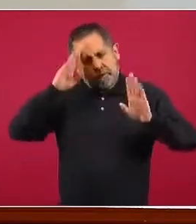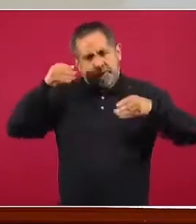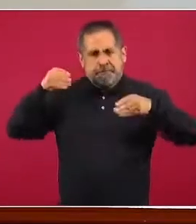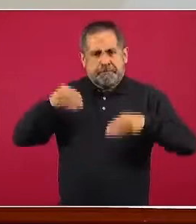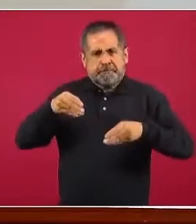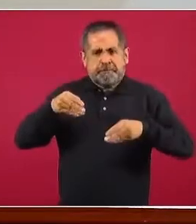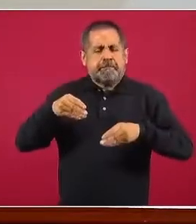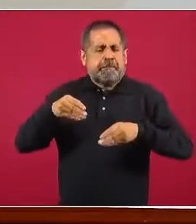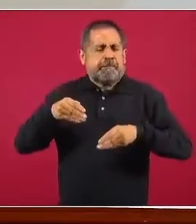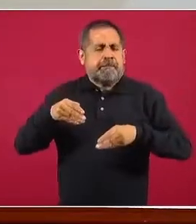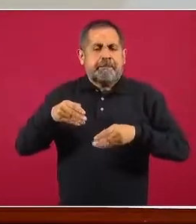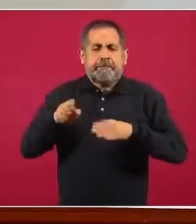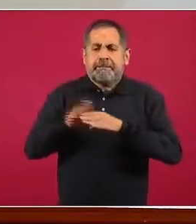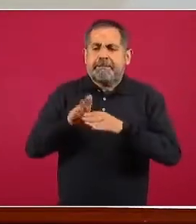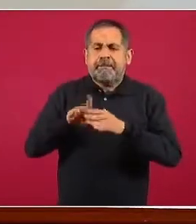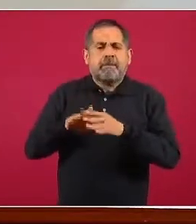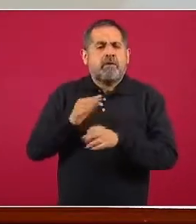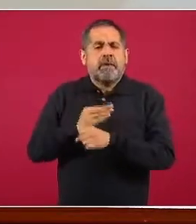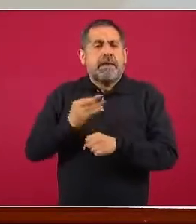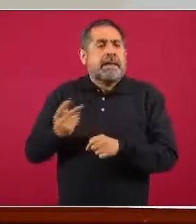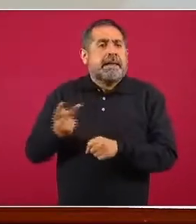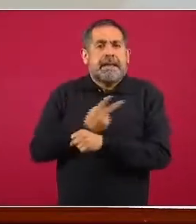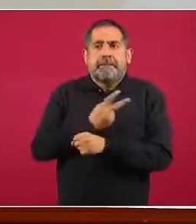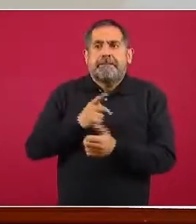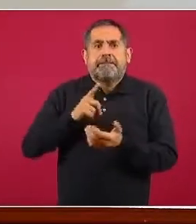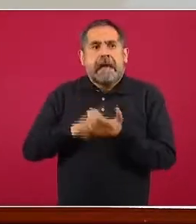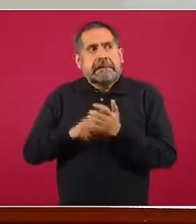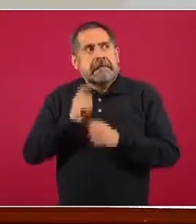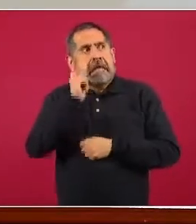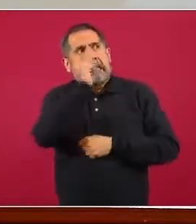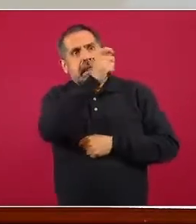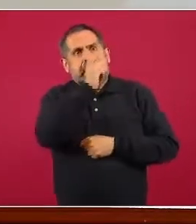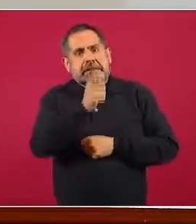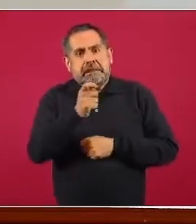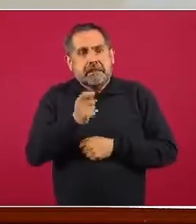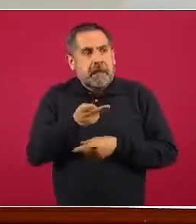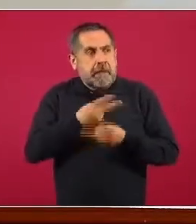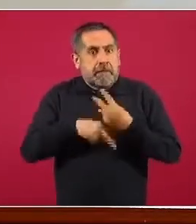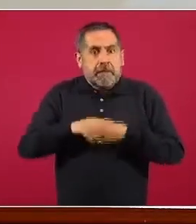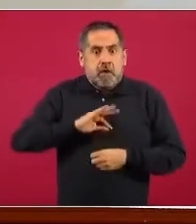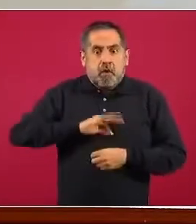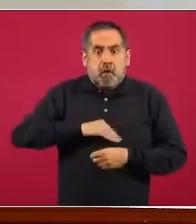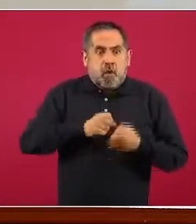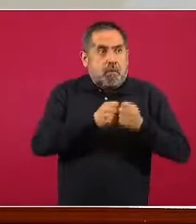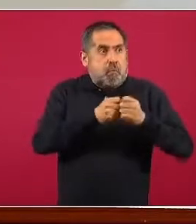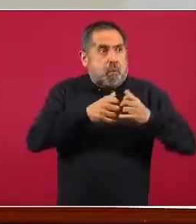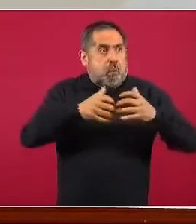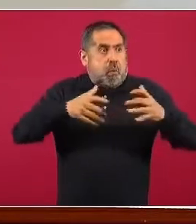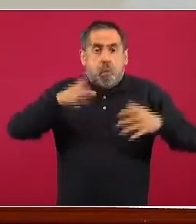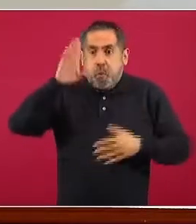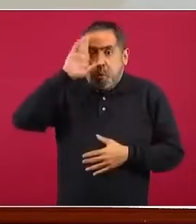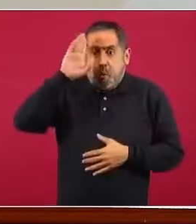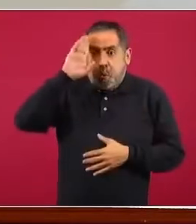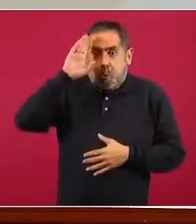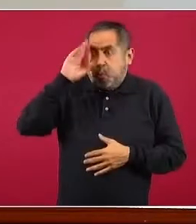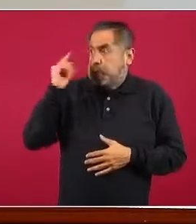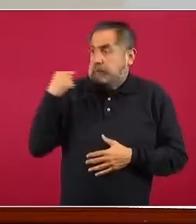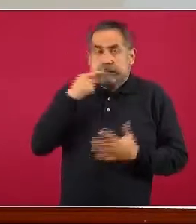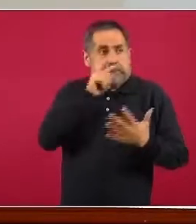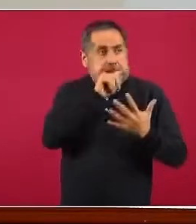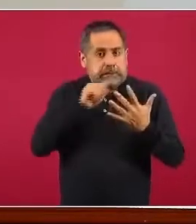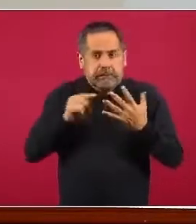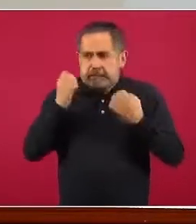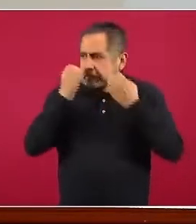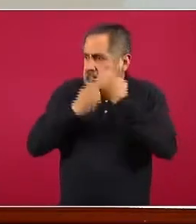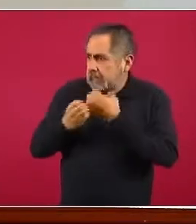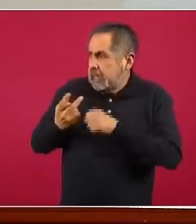sobre aquellas que están presentando un comportamiento epidémico pues más intenso en las últimas semanas, se revisan